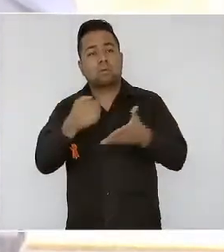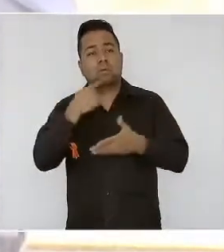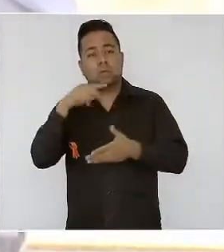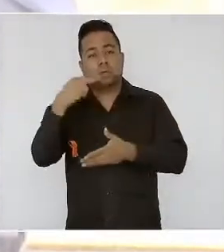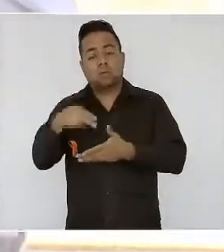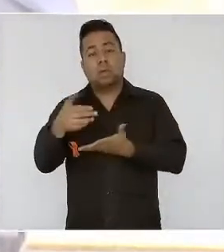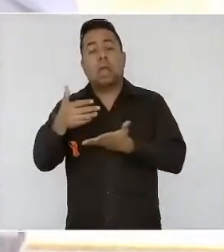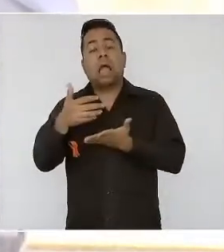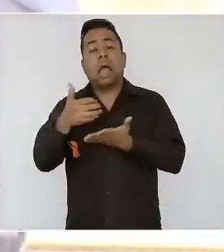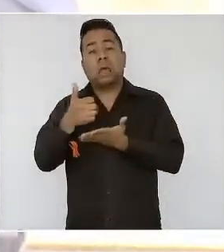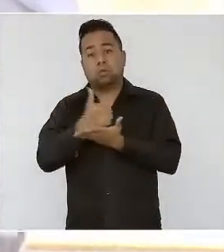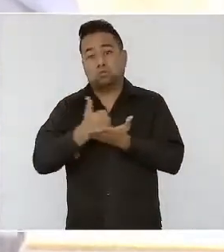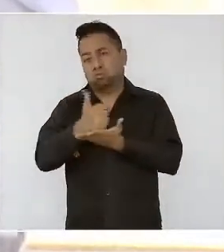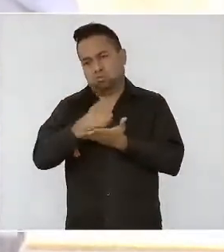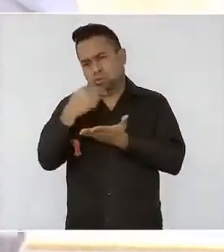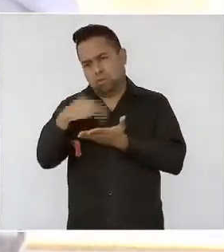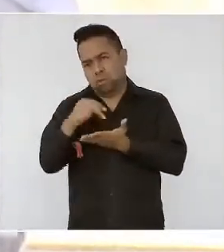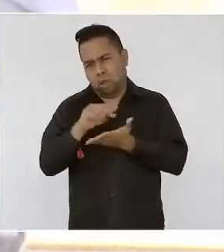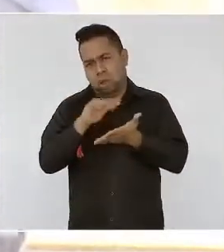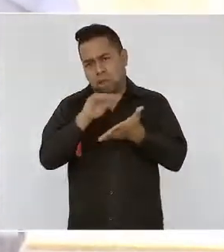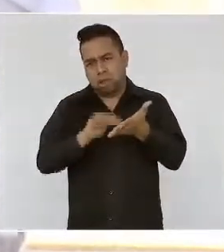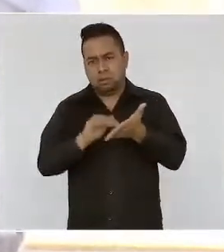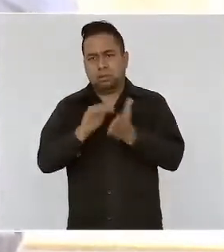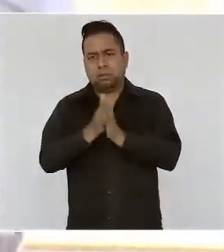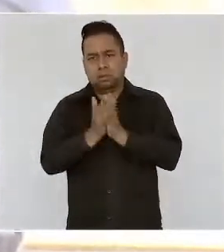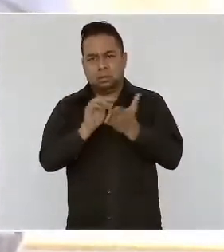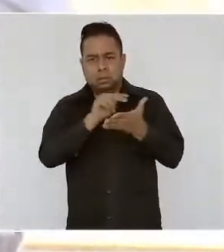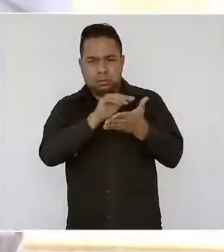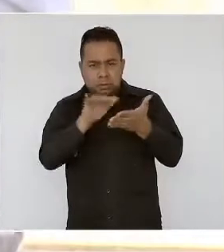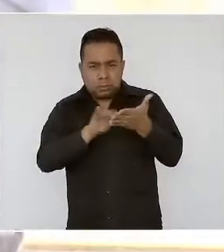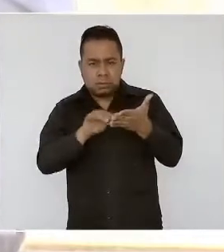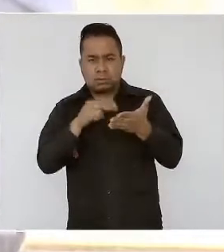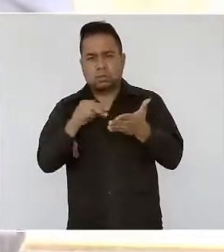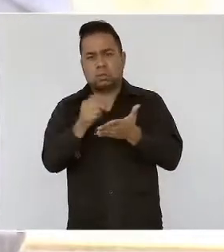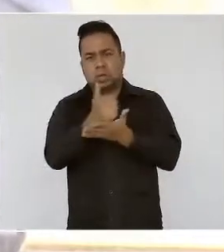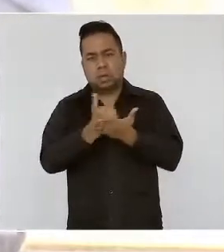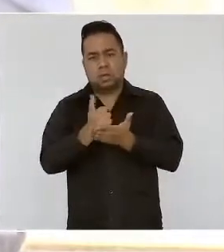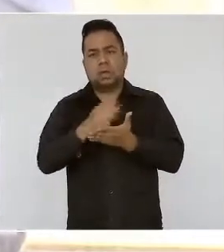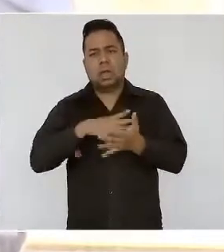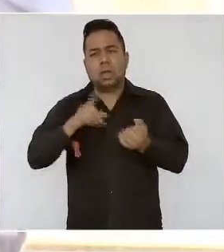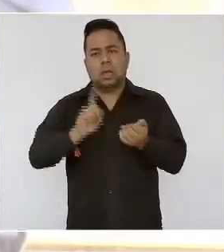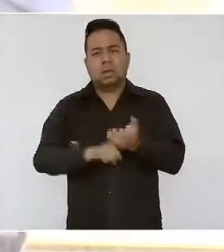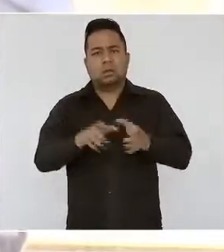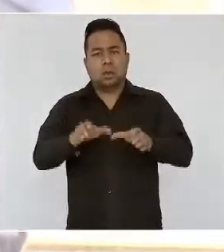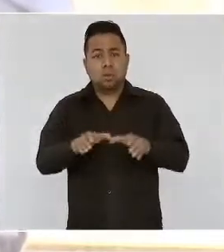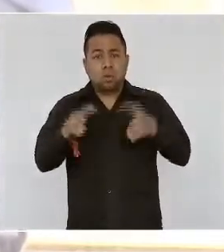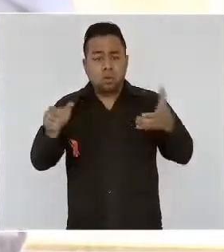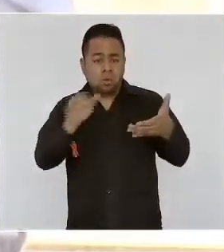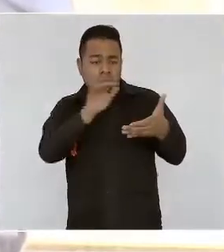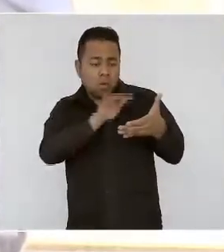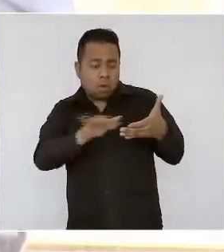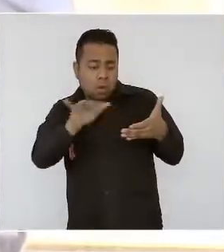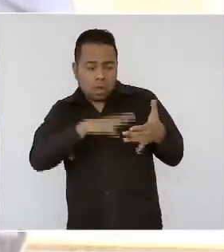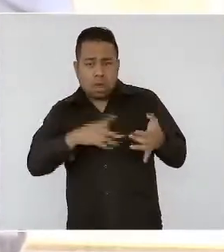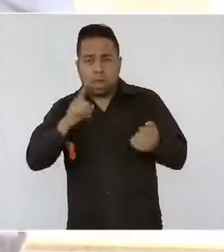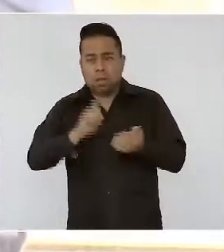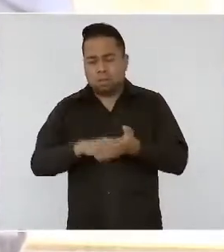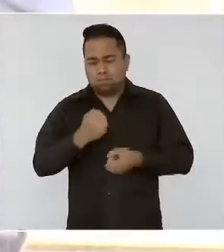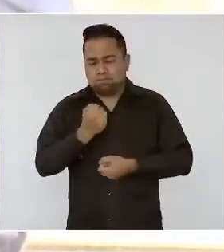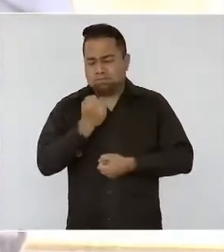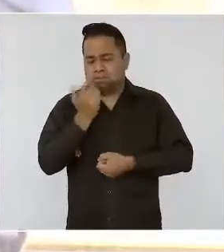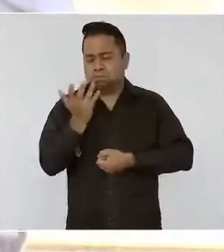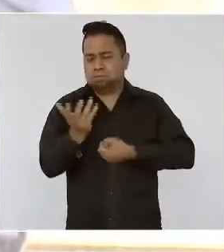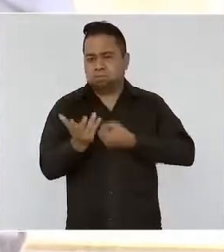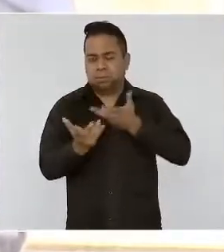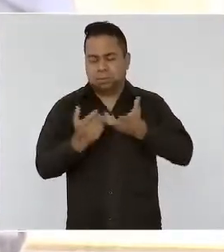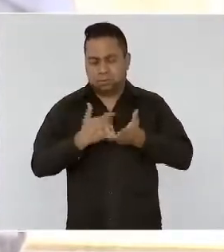Azul, que es un libro maravilloso de cuentos y de poemas. Y